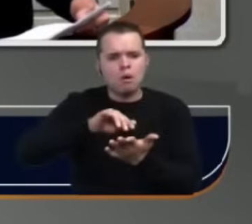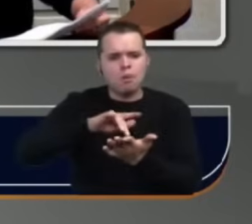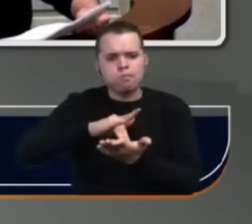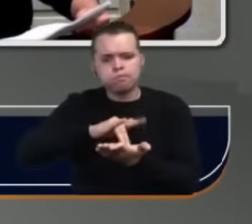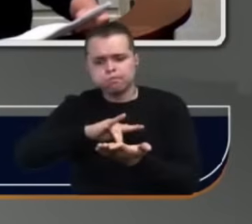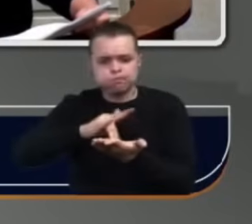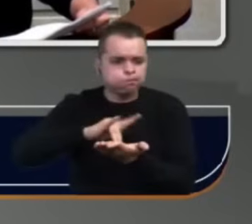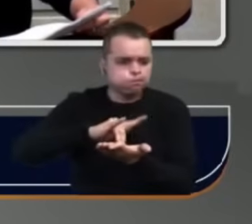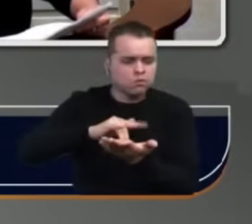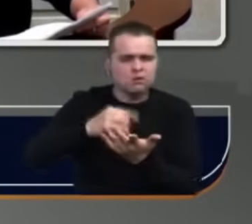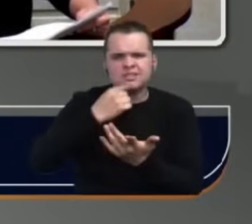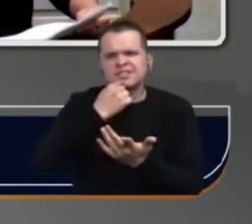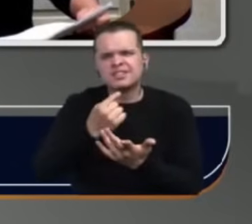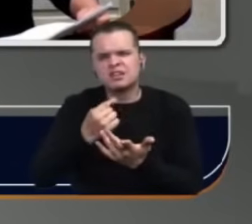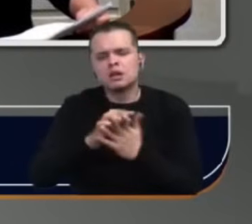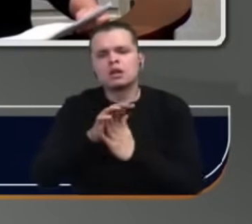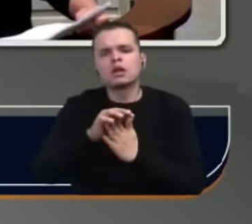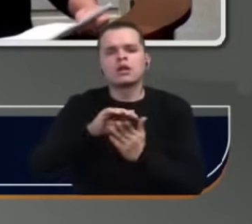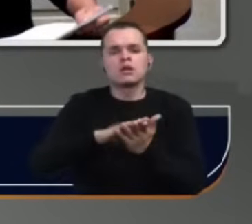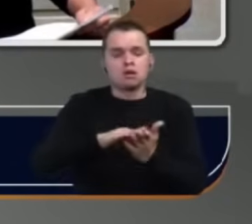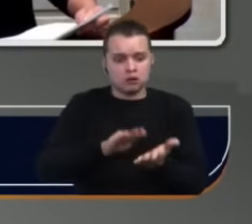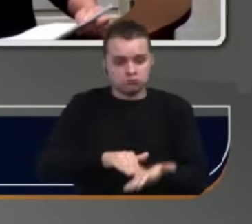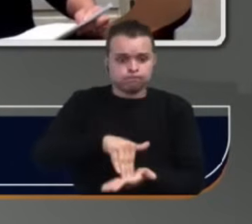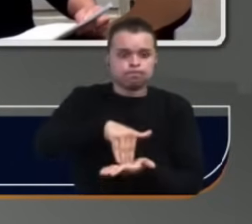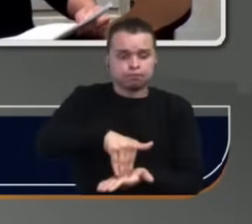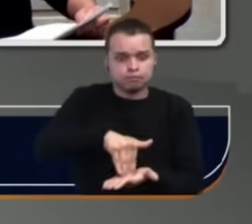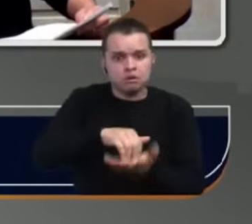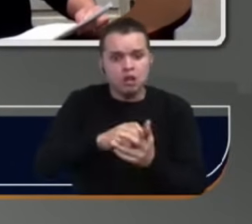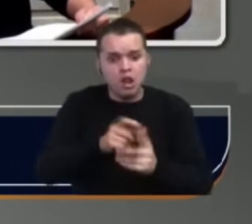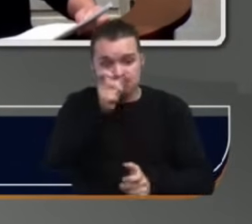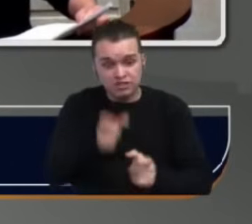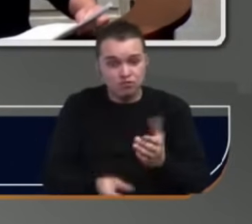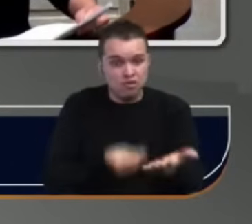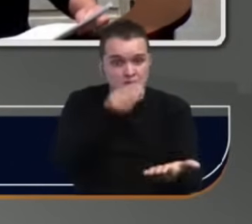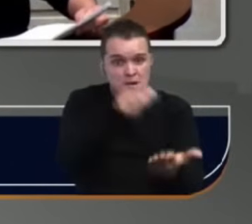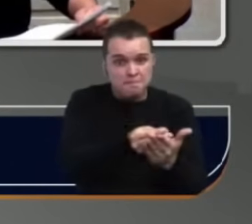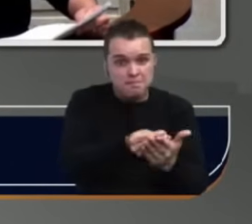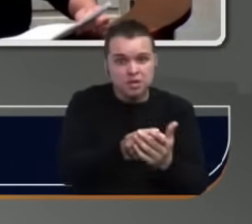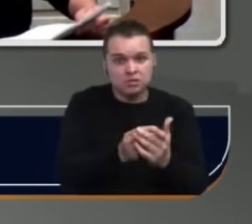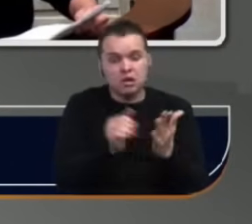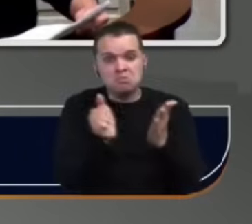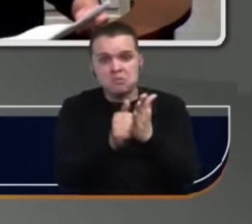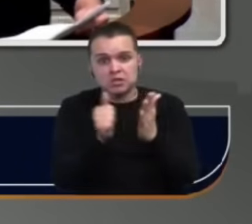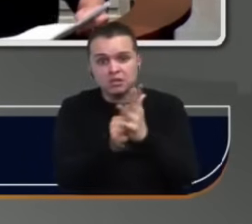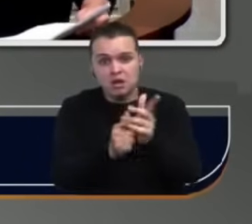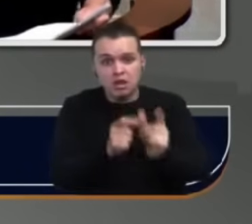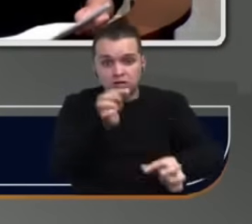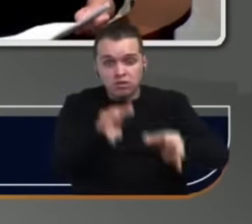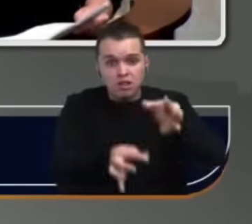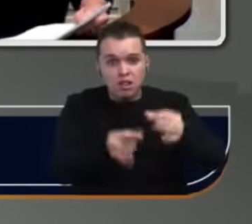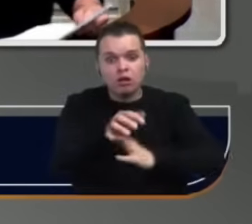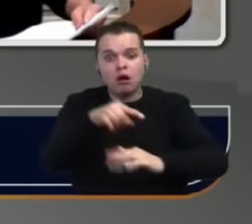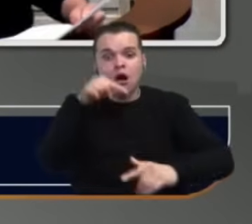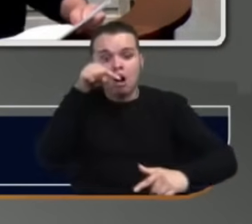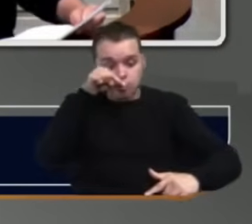jurídica. Es decir, le brinda estabilidad a los inversionistas en materia tributaria, para que